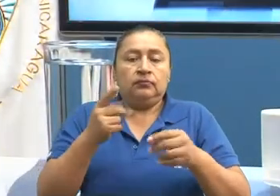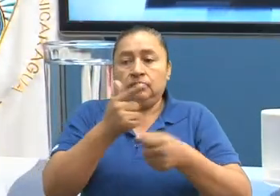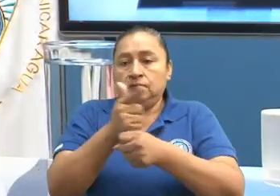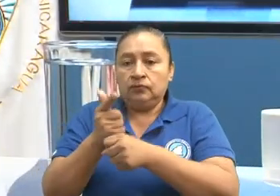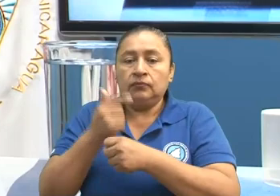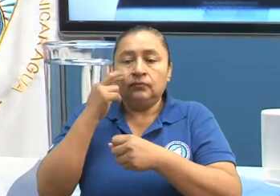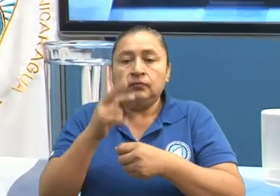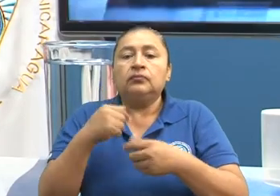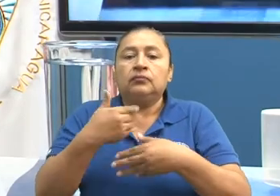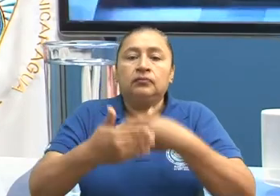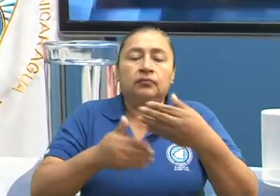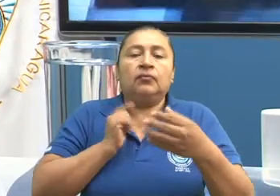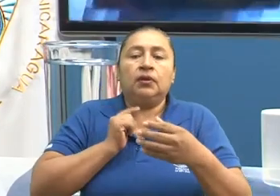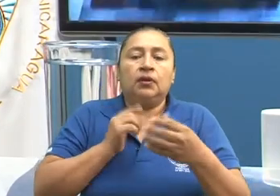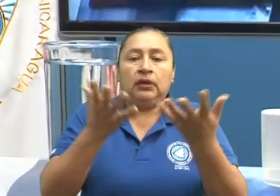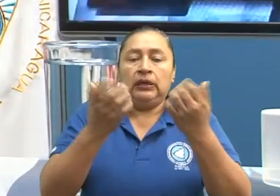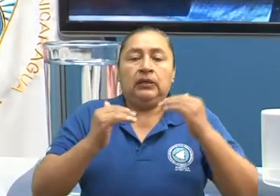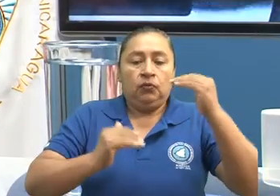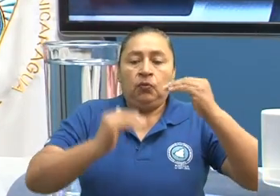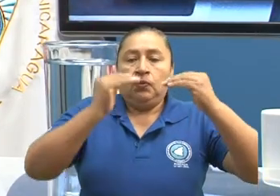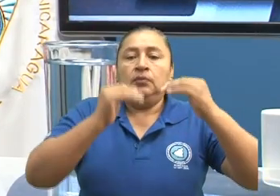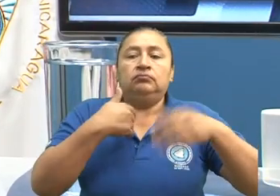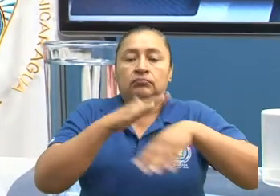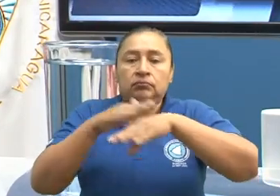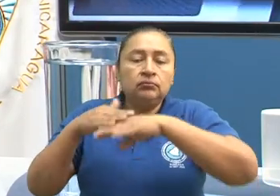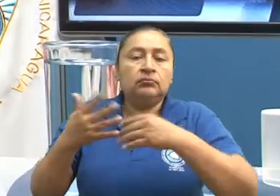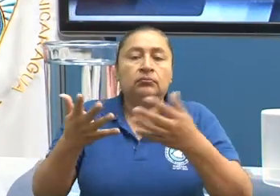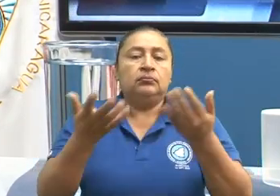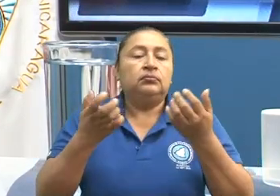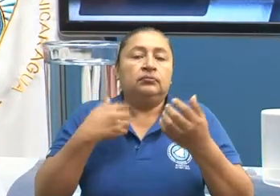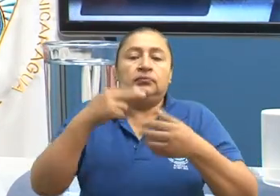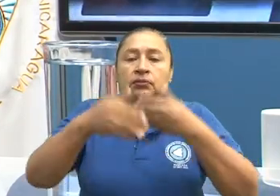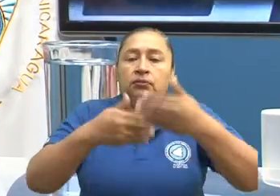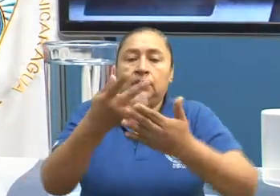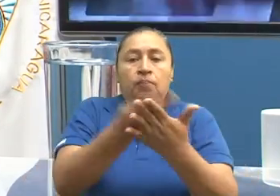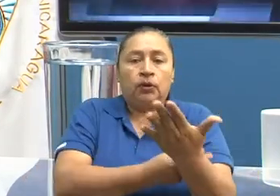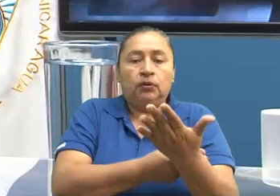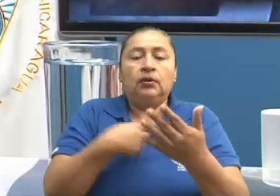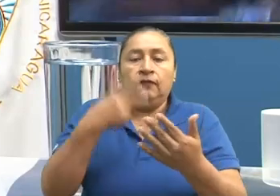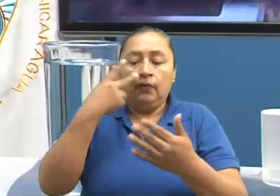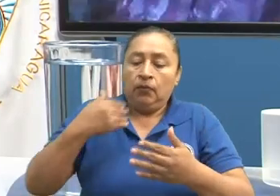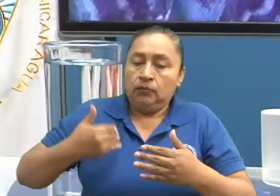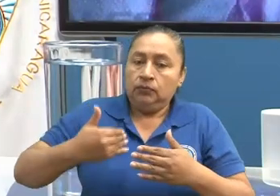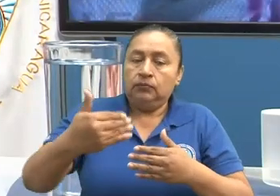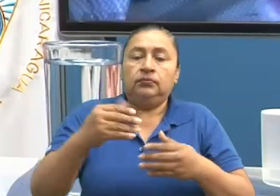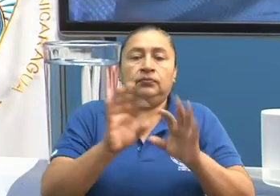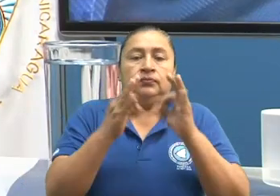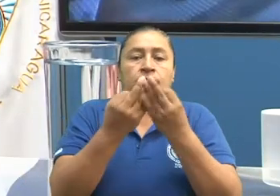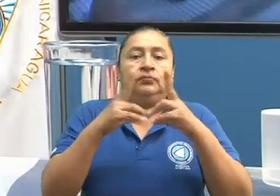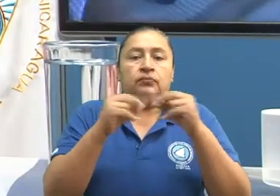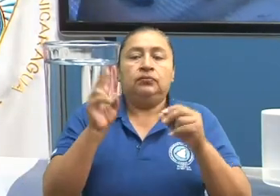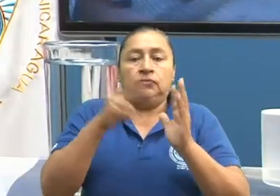imágenes de recursos, lo que demandaban era igualdad, lo que demandaban precisamente era ese proyecto que vemos en marcha hoy las familias nicaragüenses en el